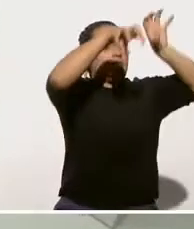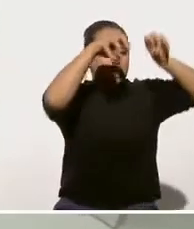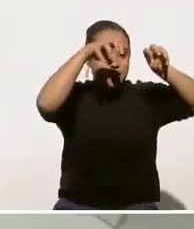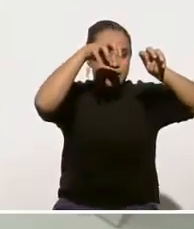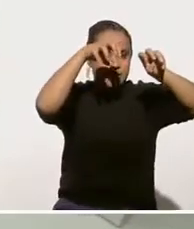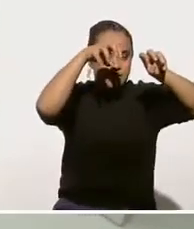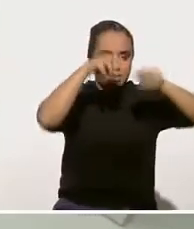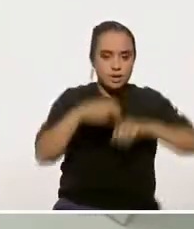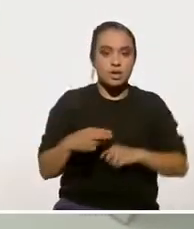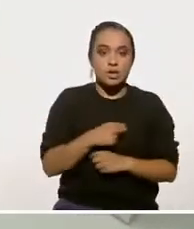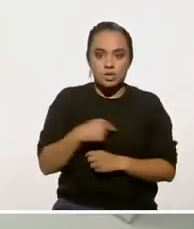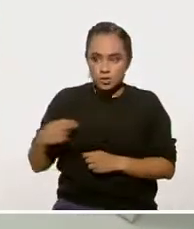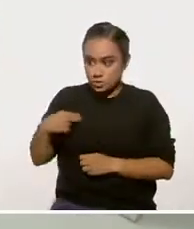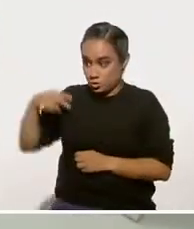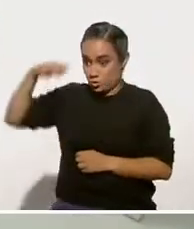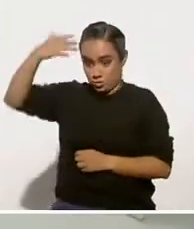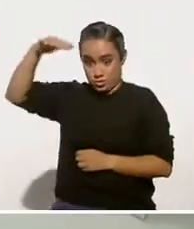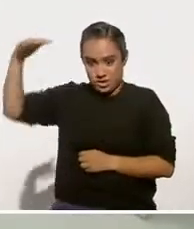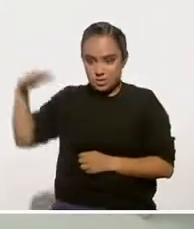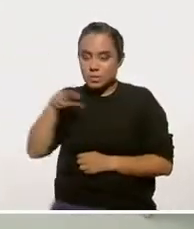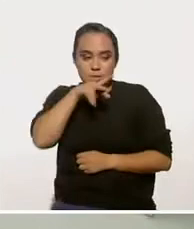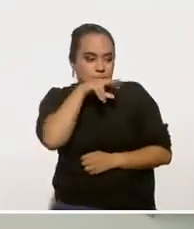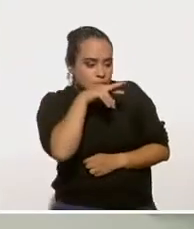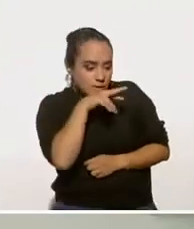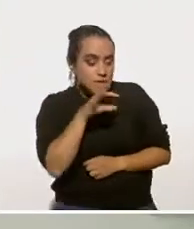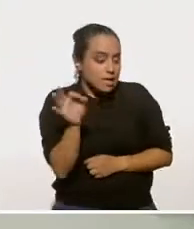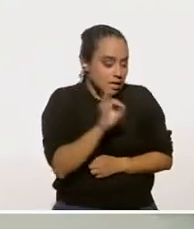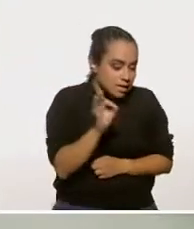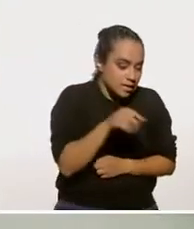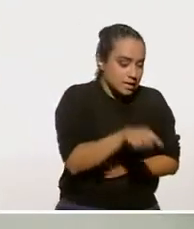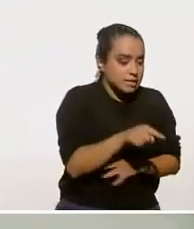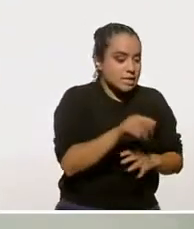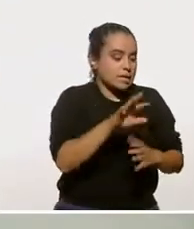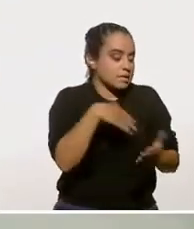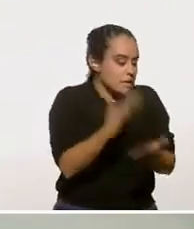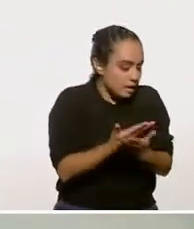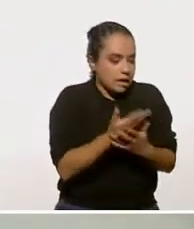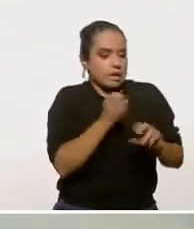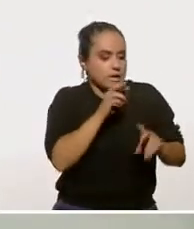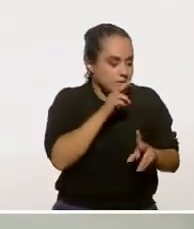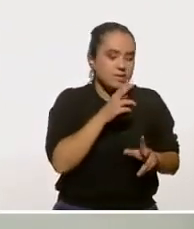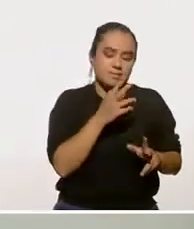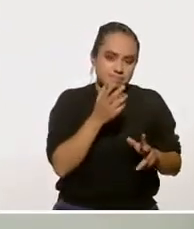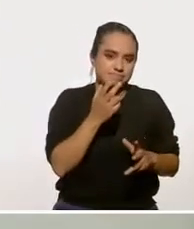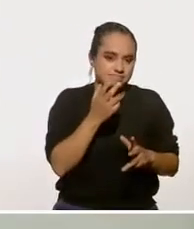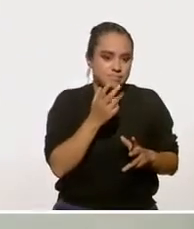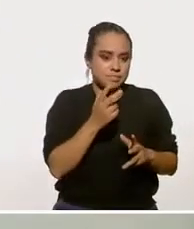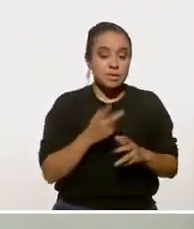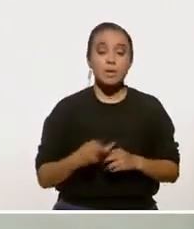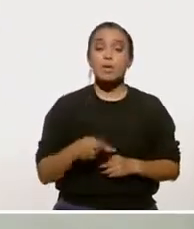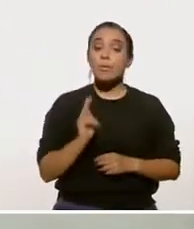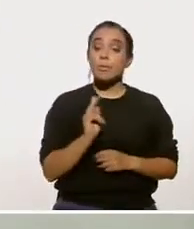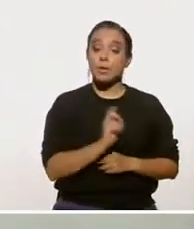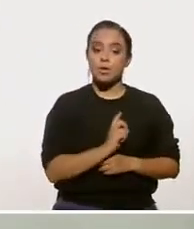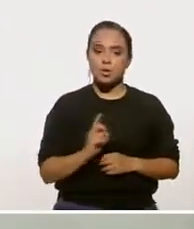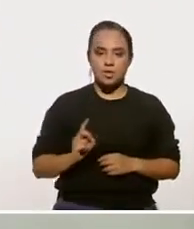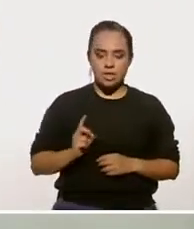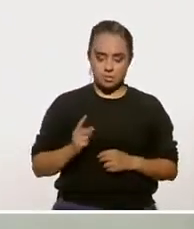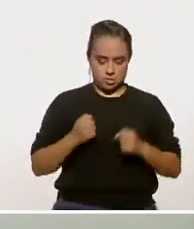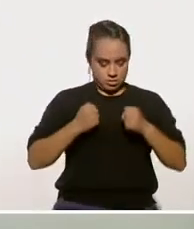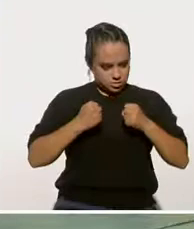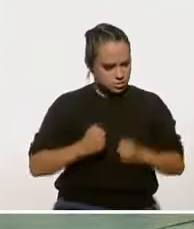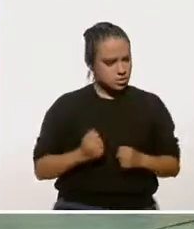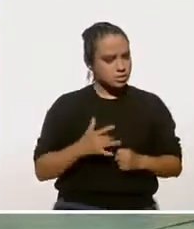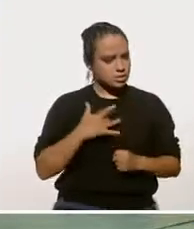somos quienes estamos muy preocupados de que eso les puede causar o hacer un daño. Claro. Mientras nosotros no mantengamos esa seguridad y